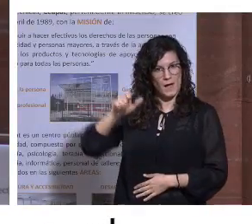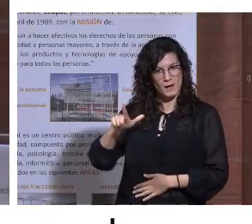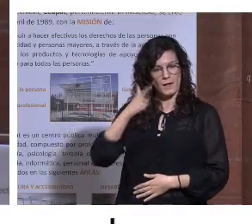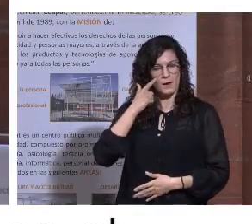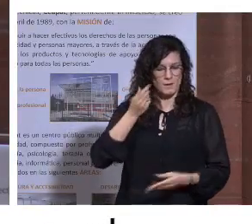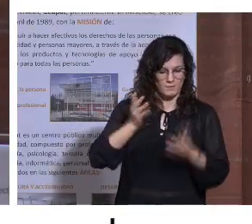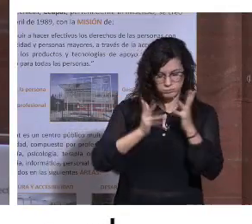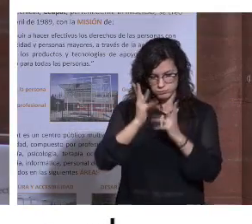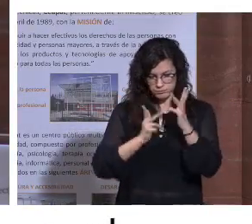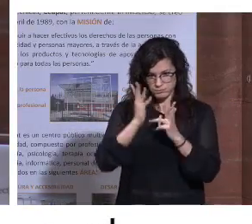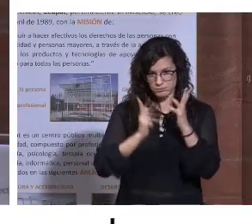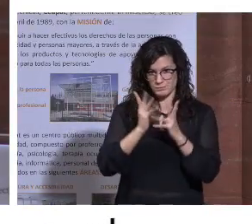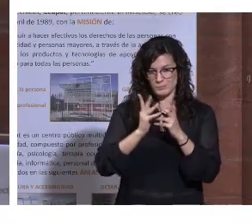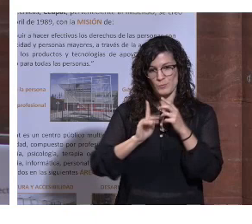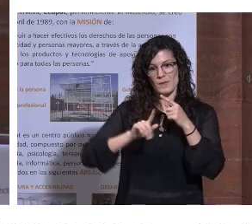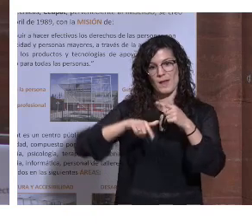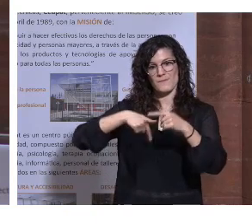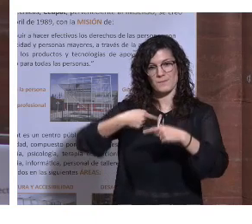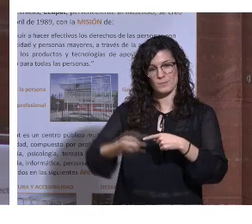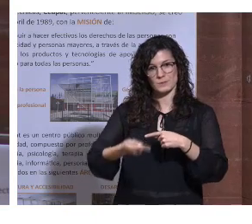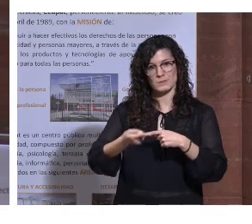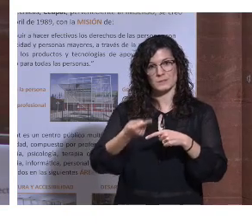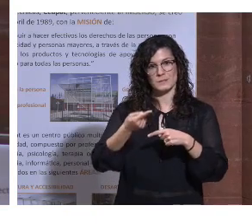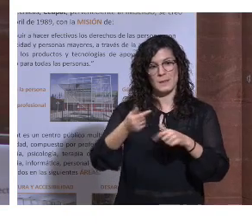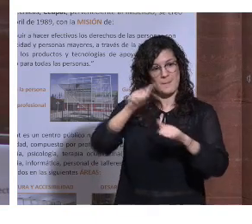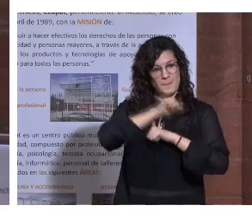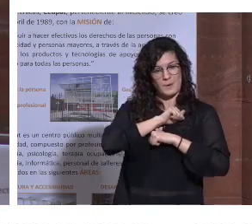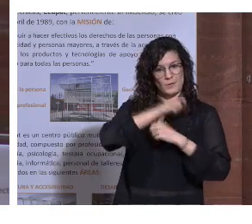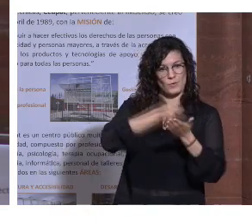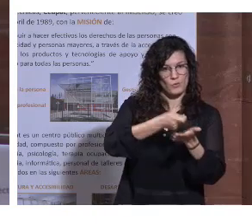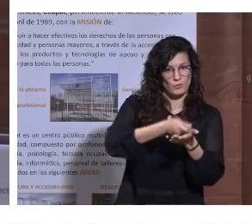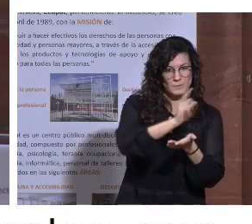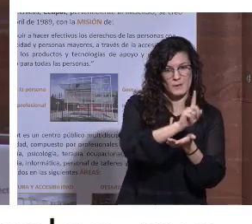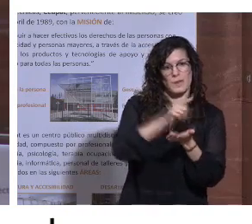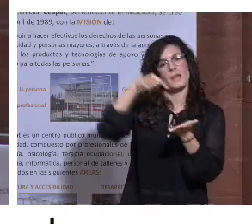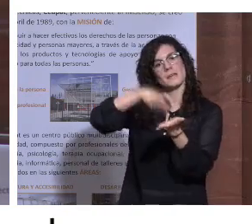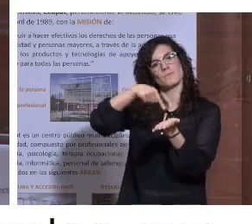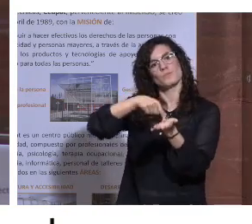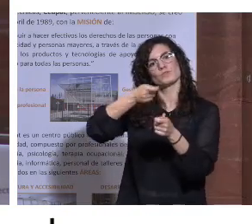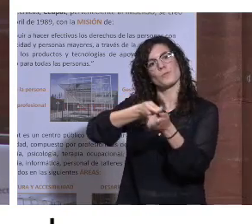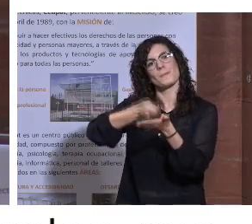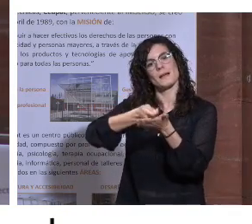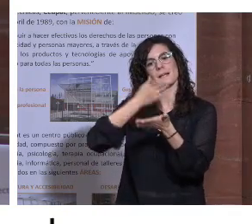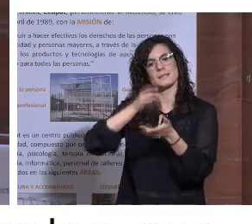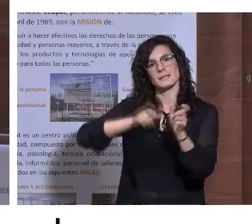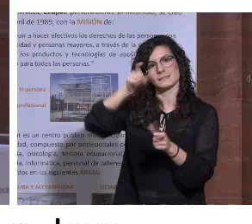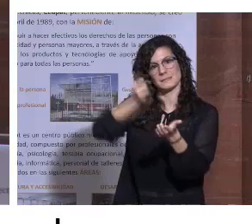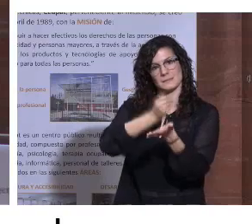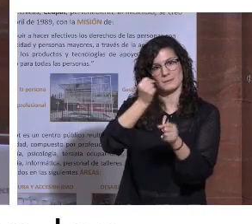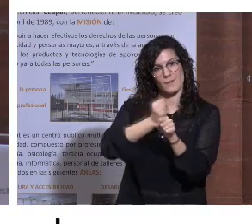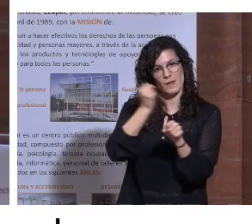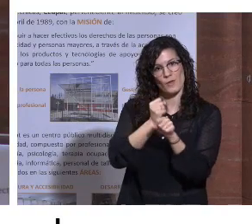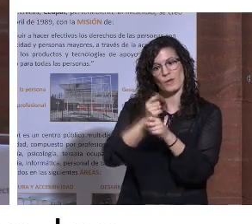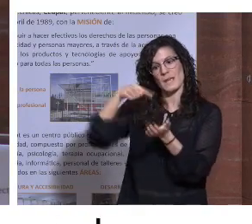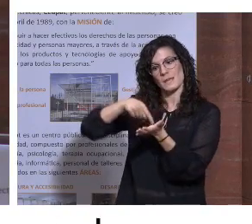y desempleo que no se paga, impuestos que pagan los trabajadores, impuestos que pagan los